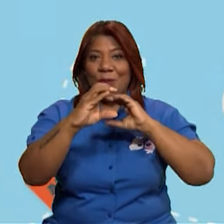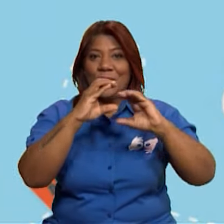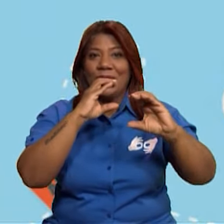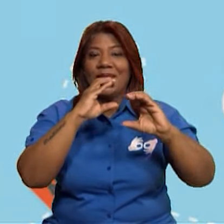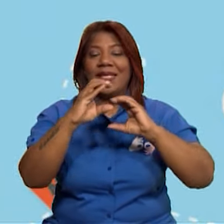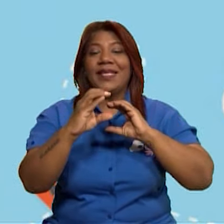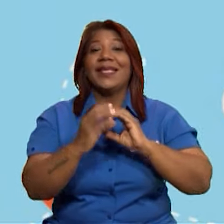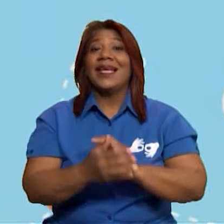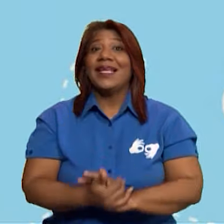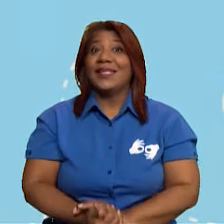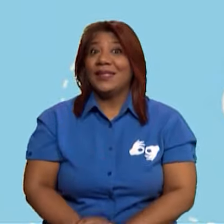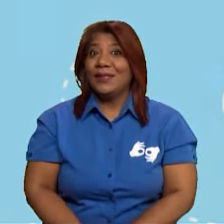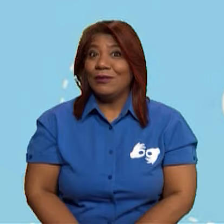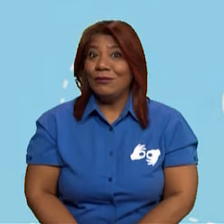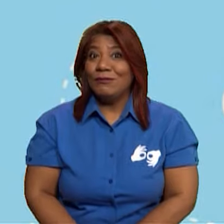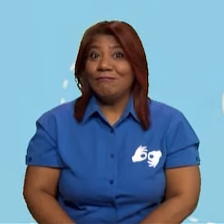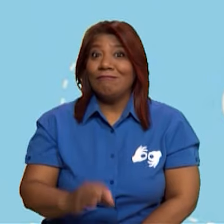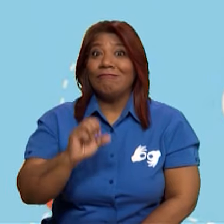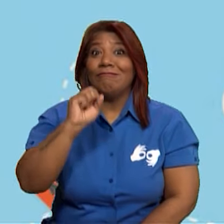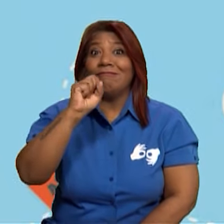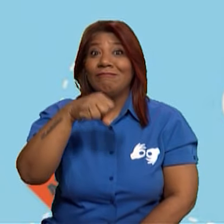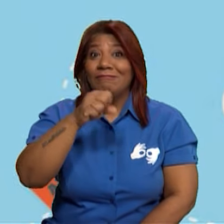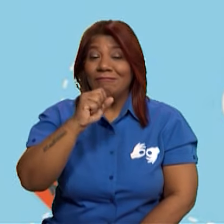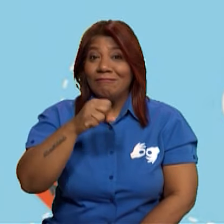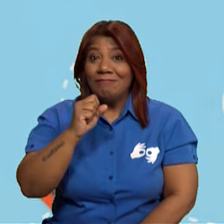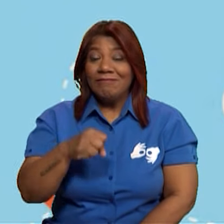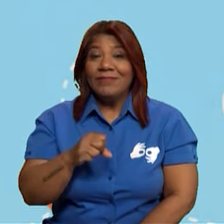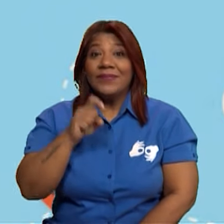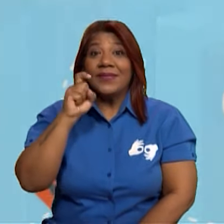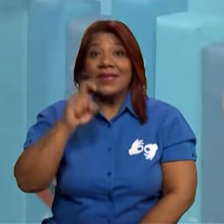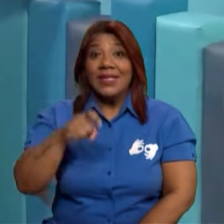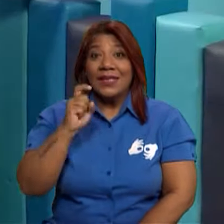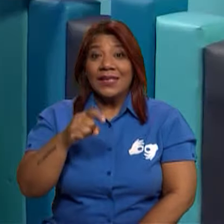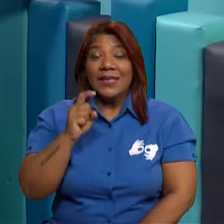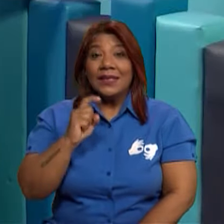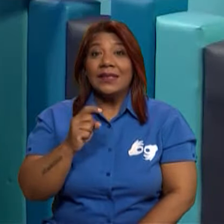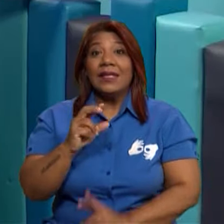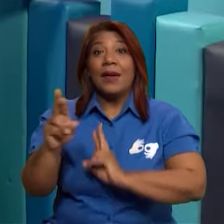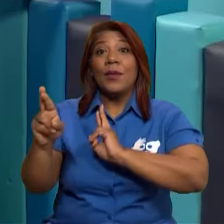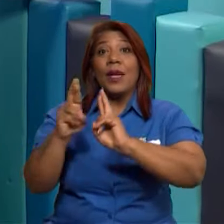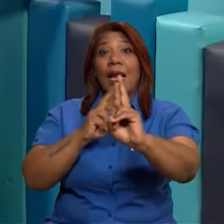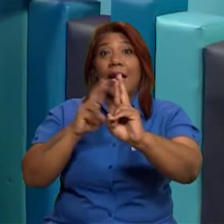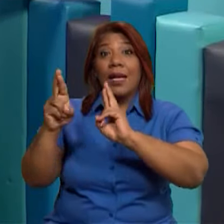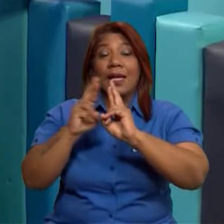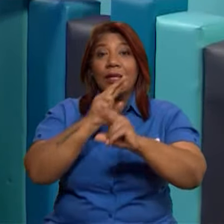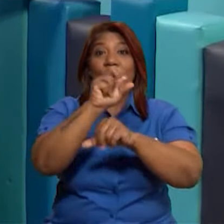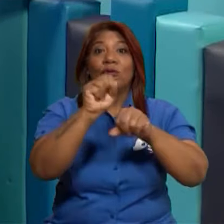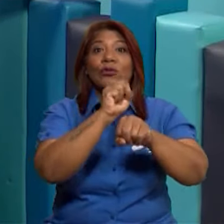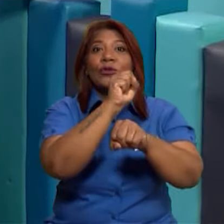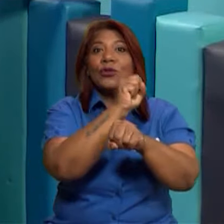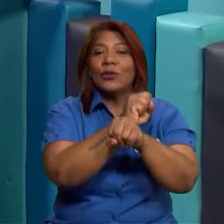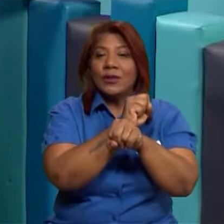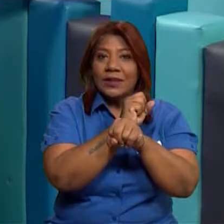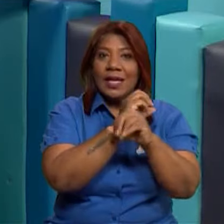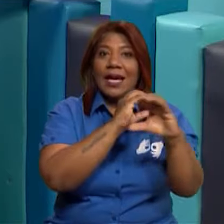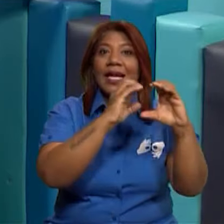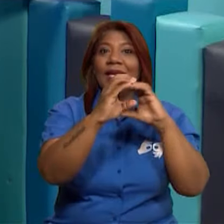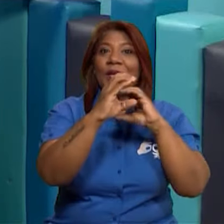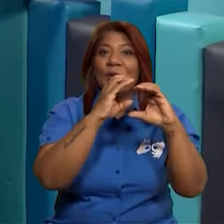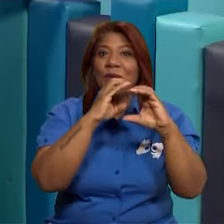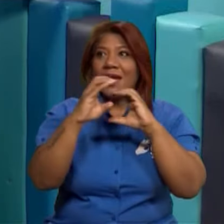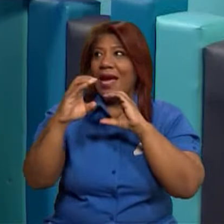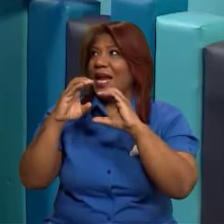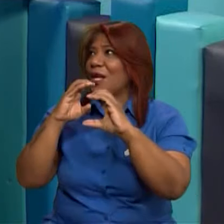conversar. Es muy importante. Maestro, ¿pero qué voy a conversar con mi papá? Bueno, conversa cualquier